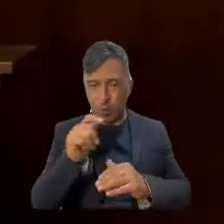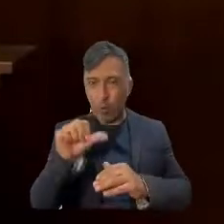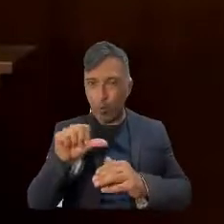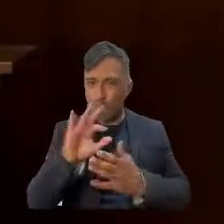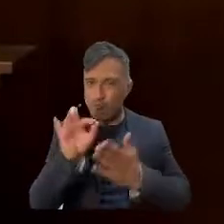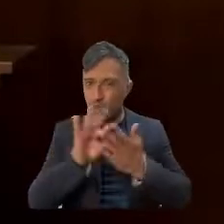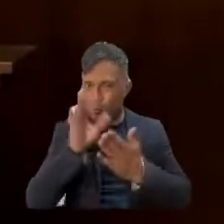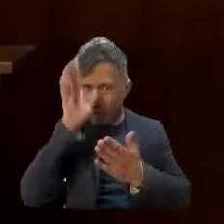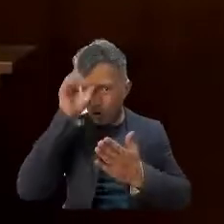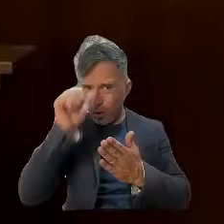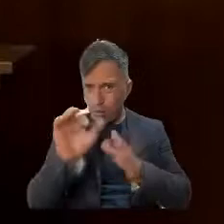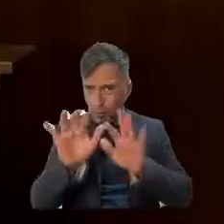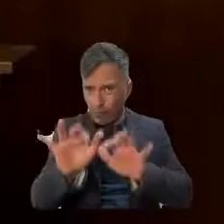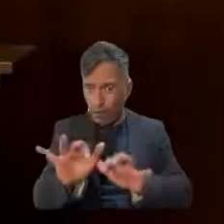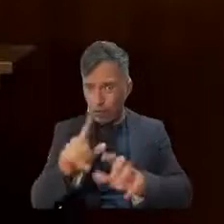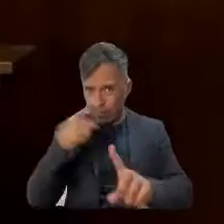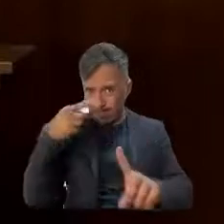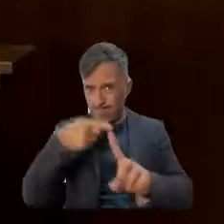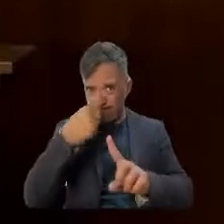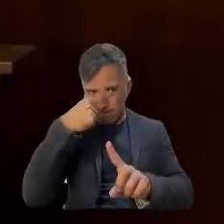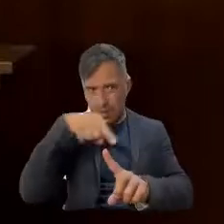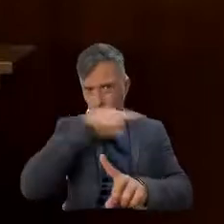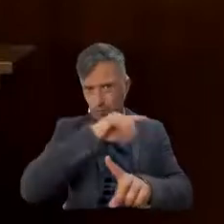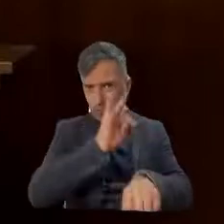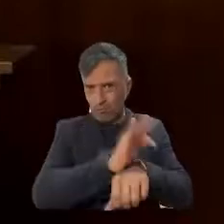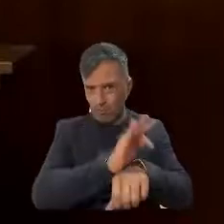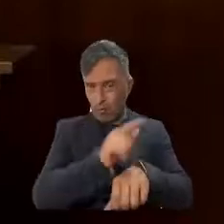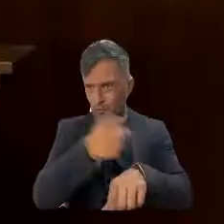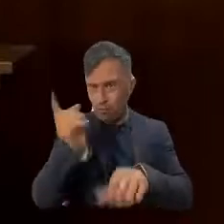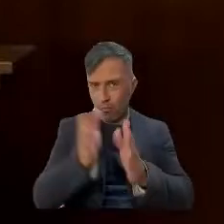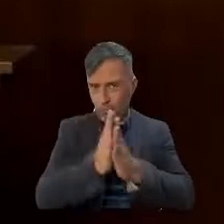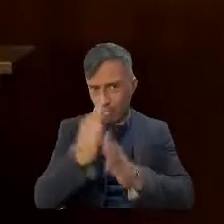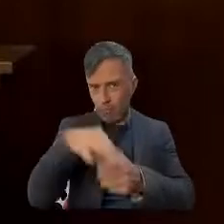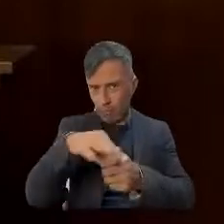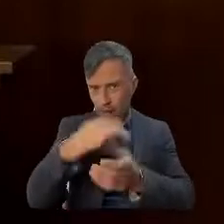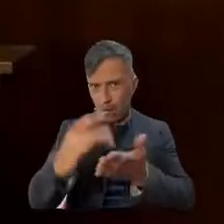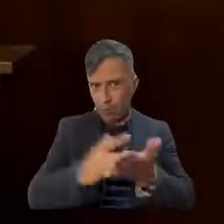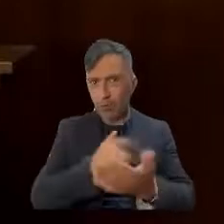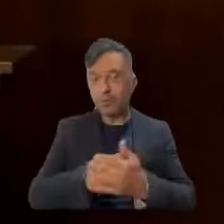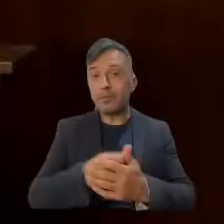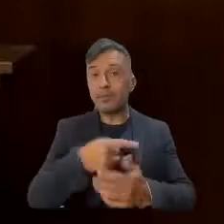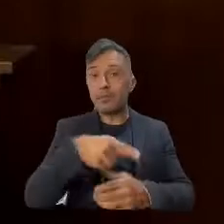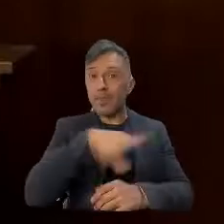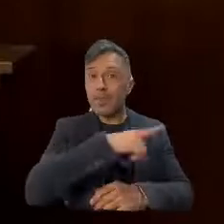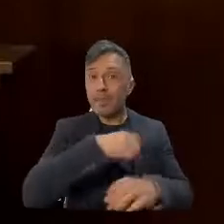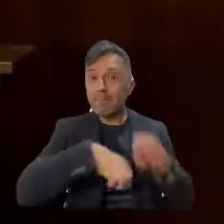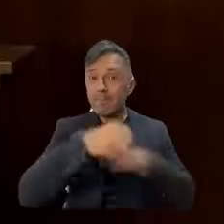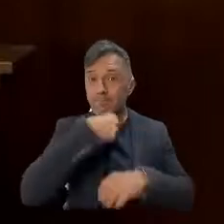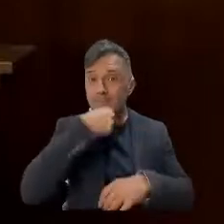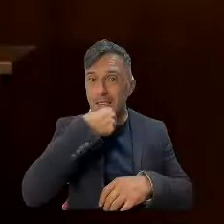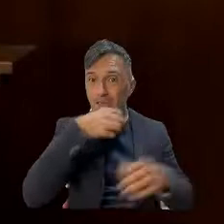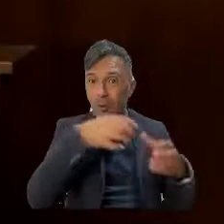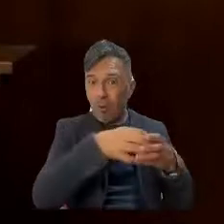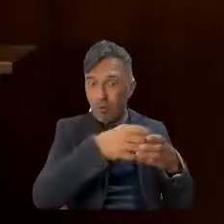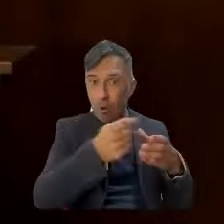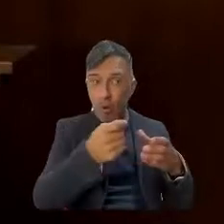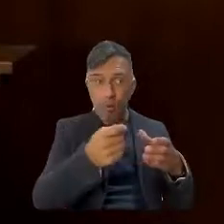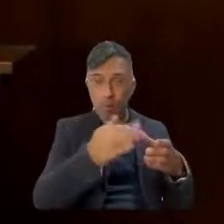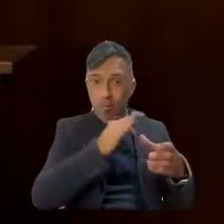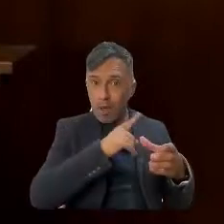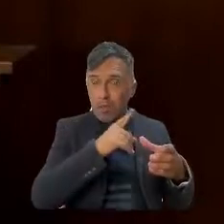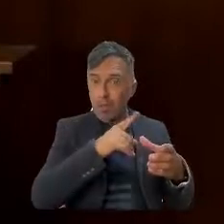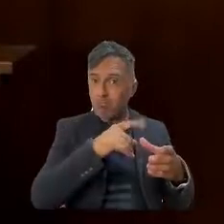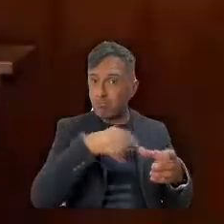la sensibilidad de todos los compañeros. Estas personas de este sector no cuentan para solventar estos gastos y,